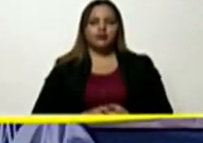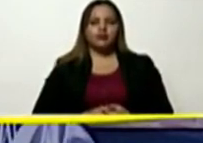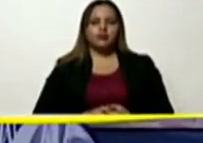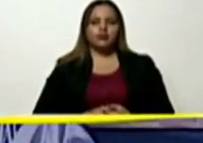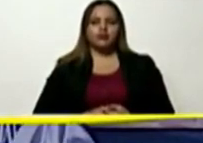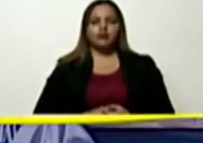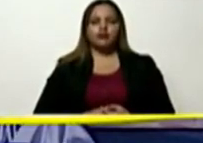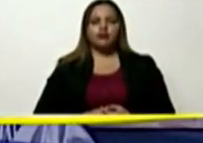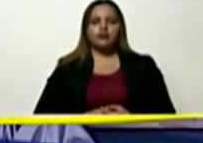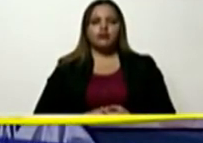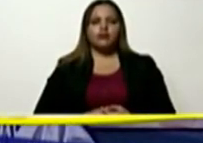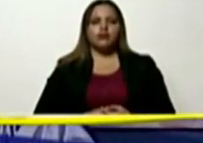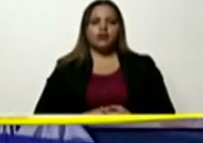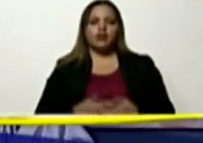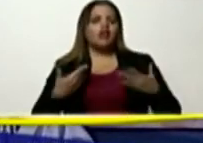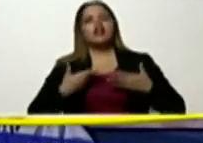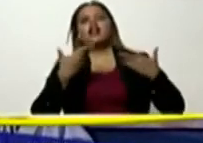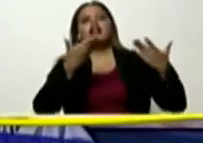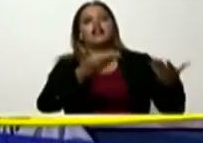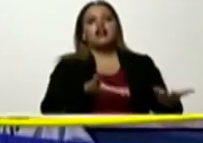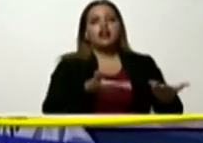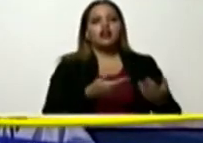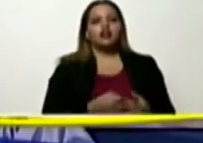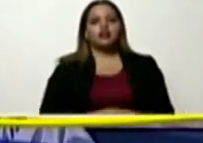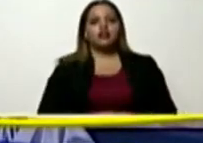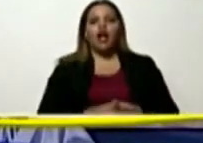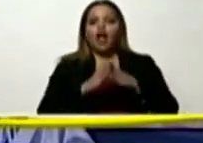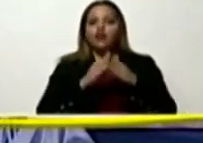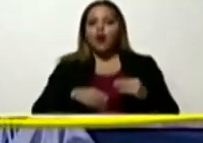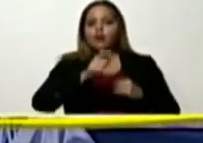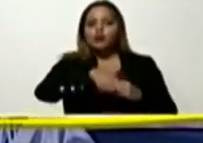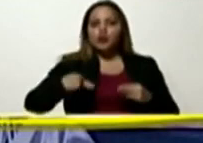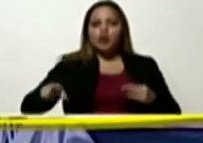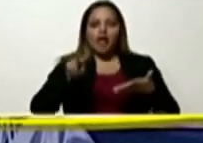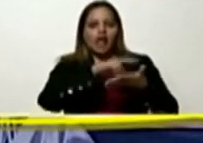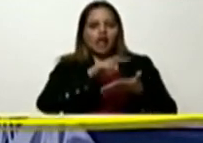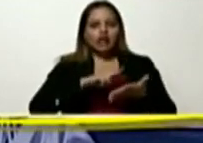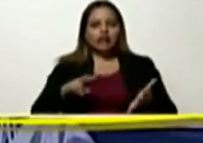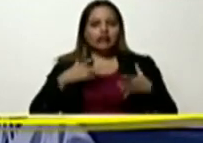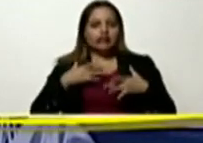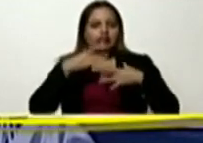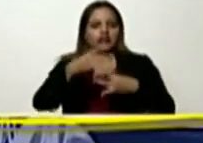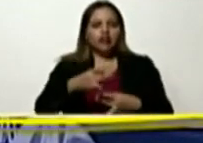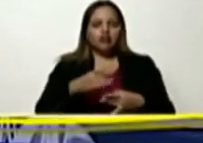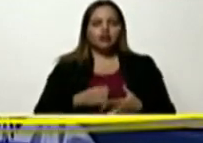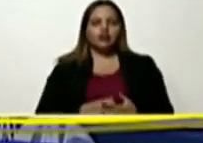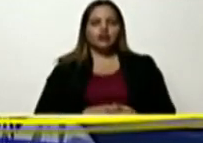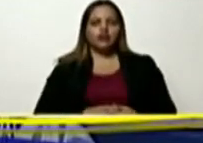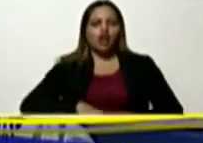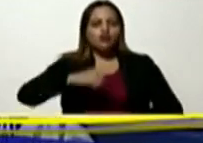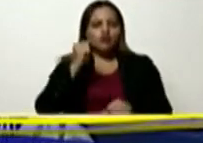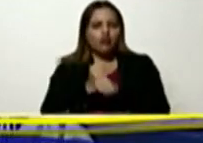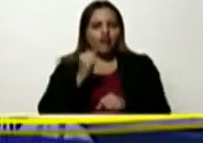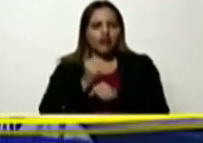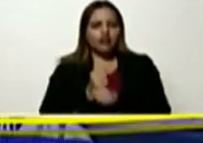le entrega a todos aquellos lectores interesados su